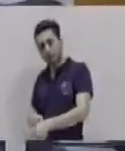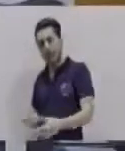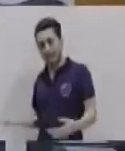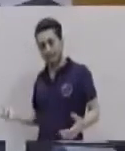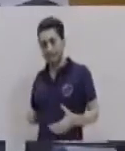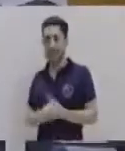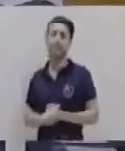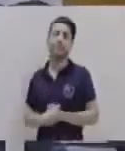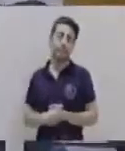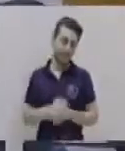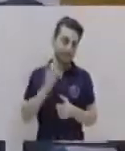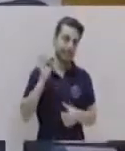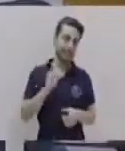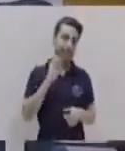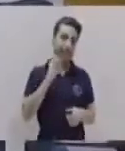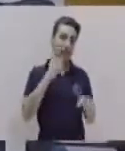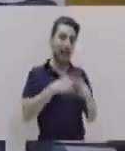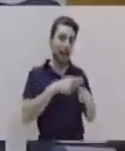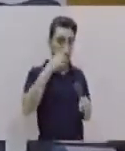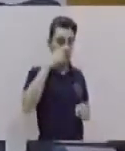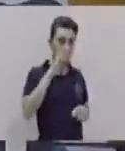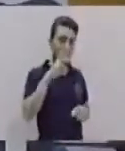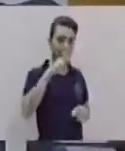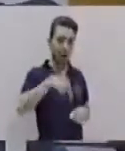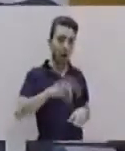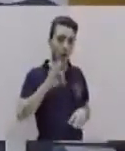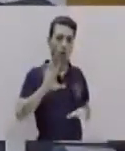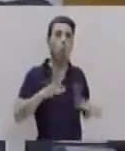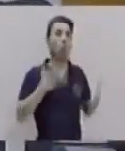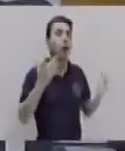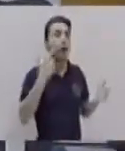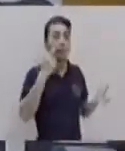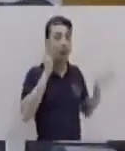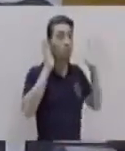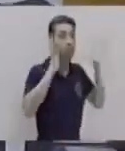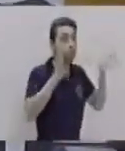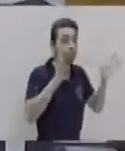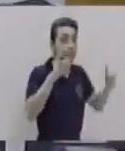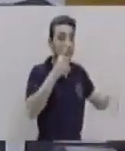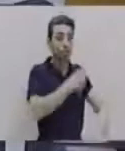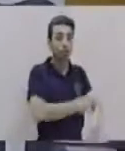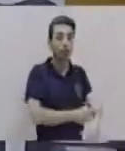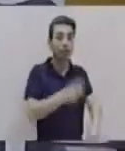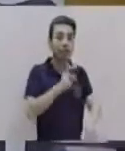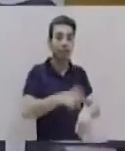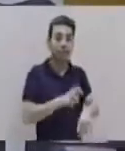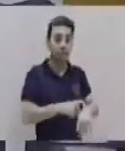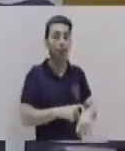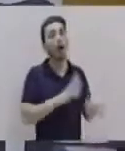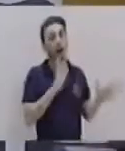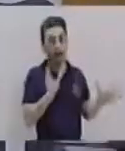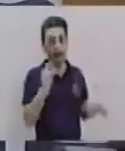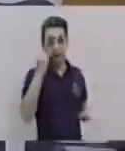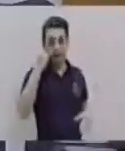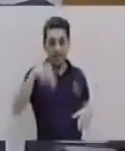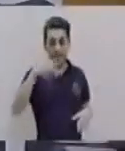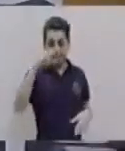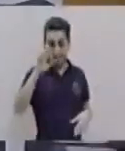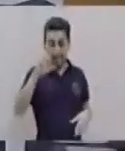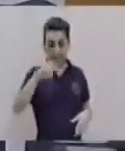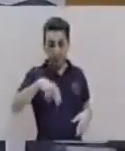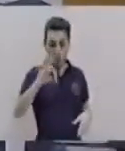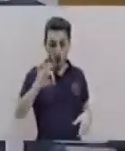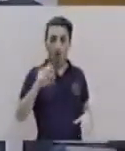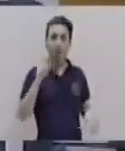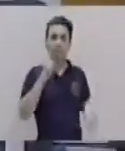de la narración. Exacto, el externo sería la época en la que está situada la historia. Y el interno es el tiempo exacto en el que tarda la